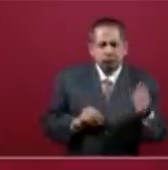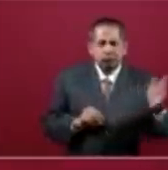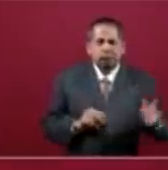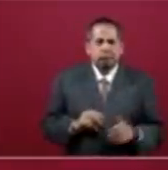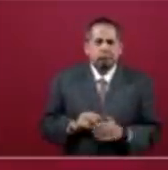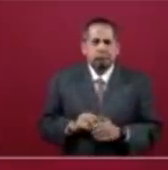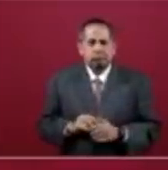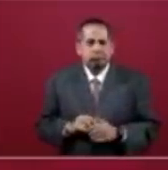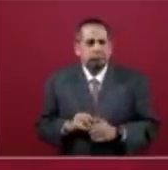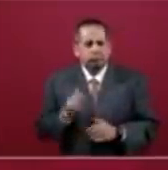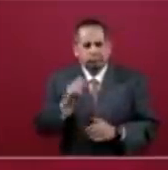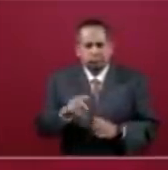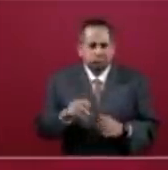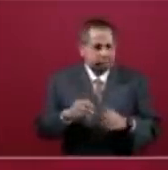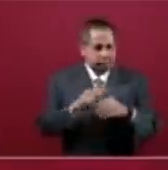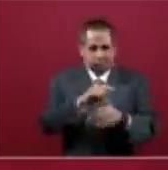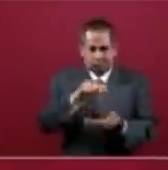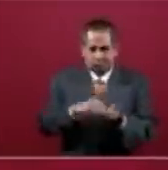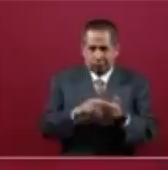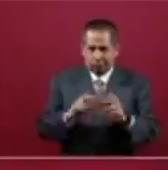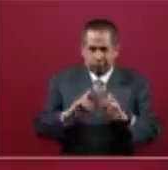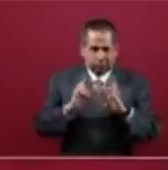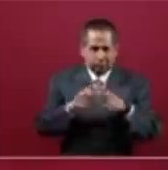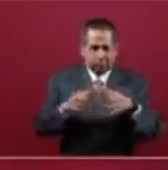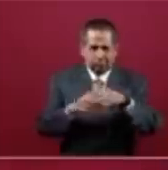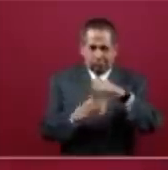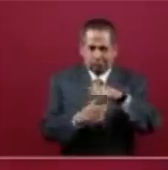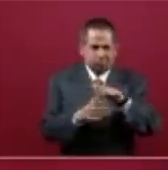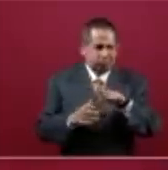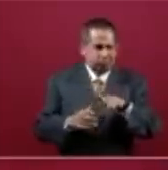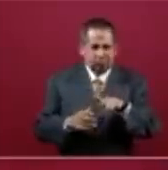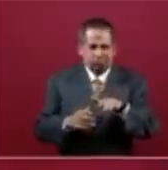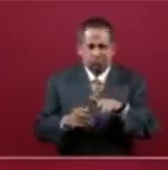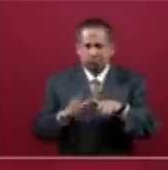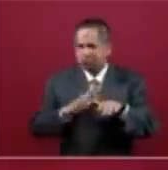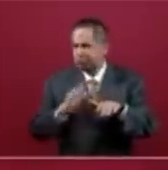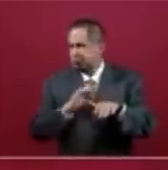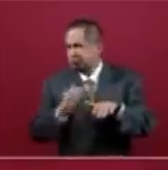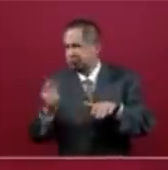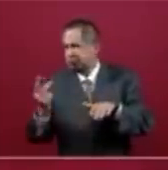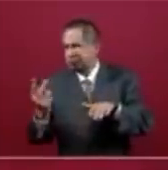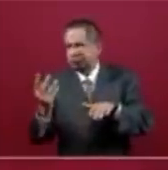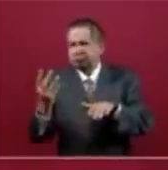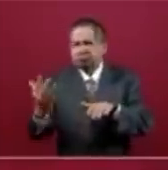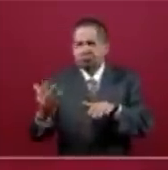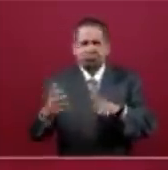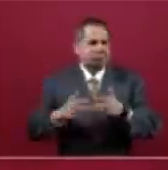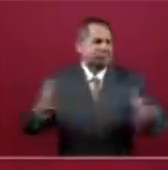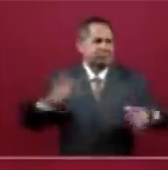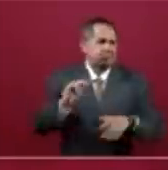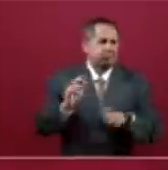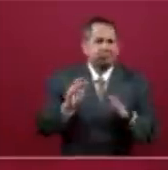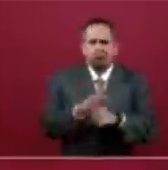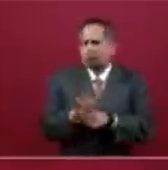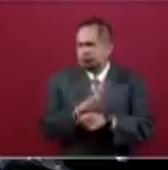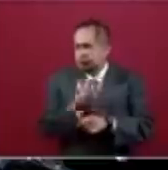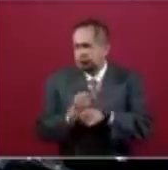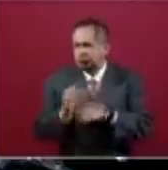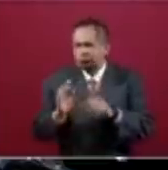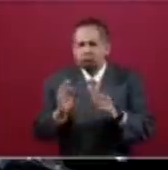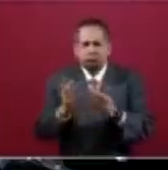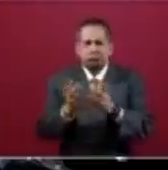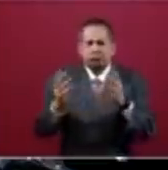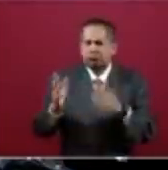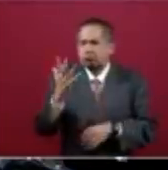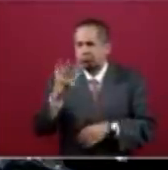donde nos reunimos no es muy grande, pero sí pueden estar 5 cada determinado